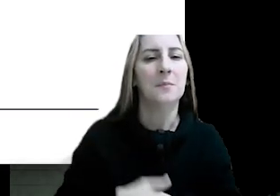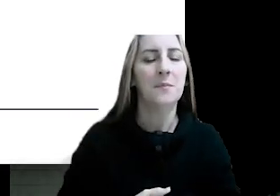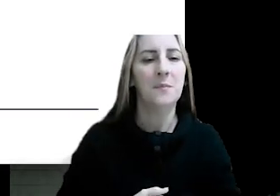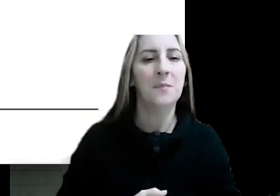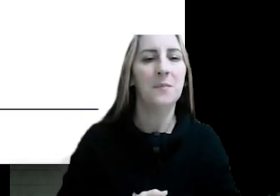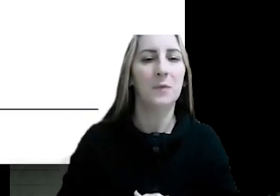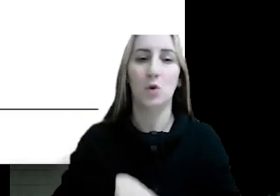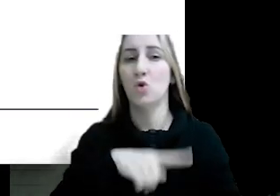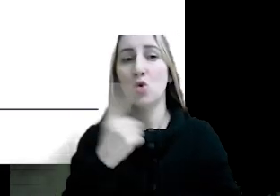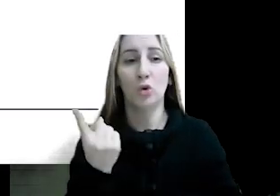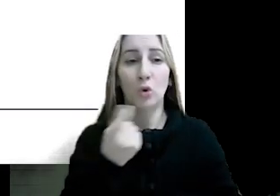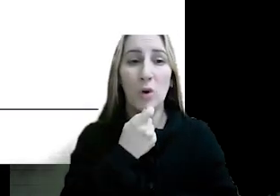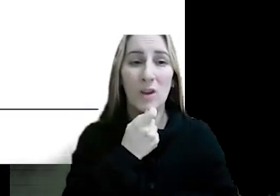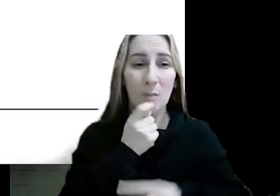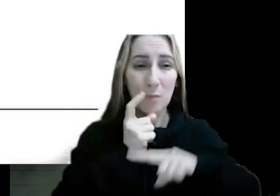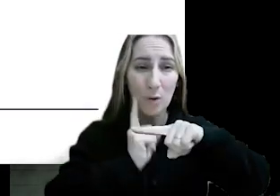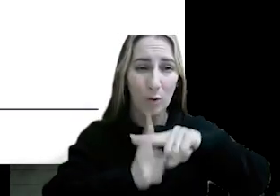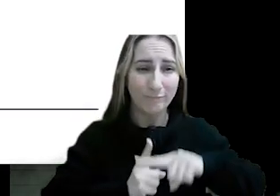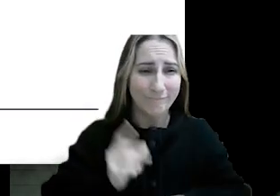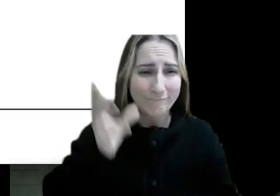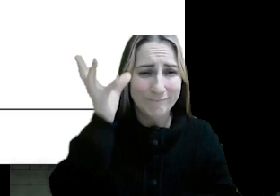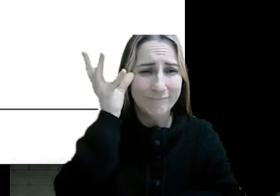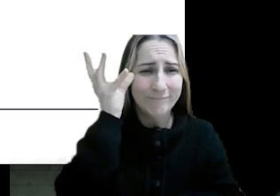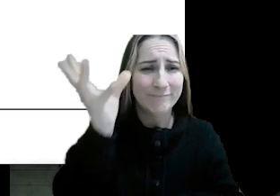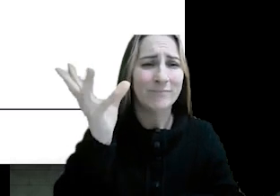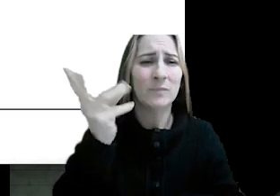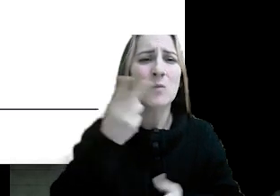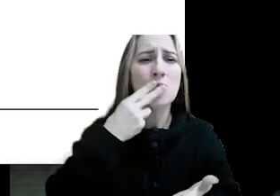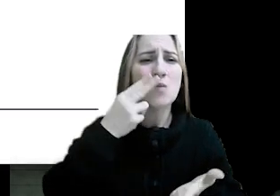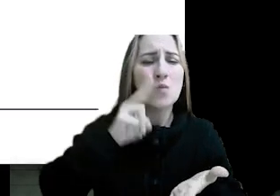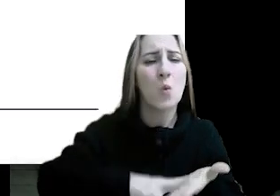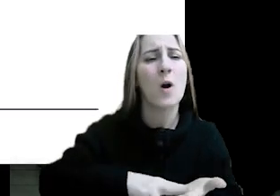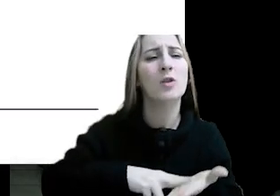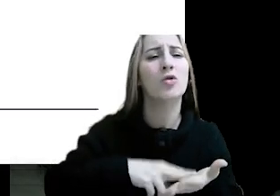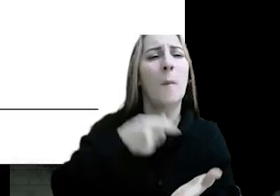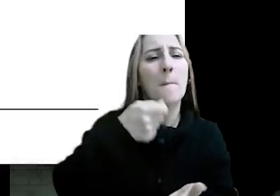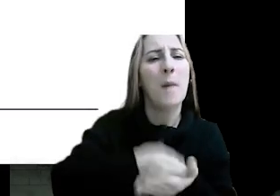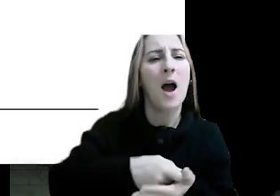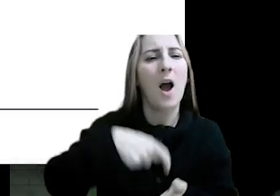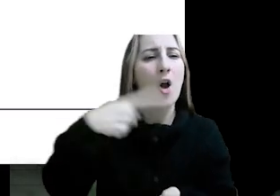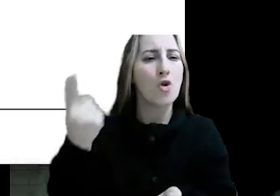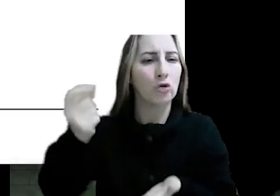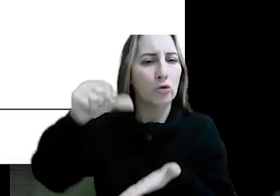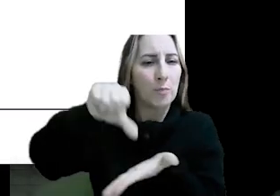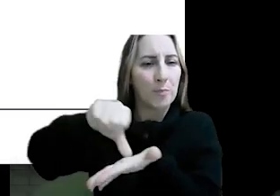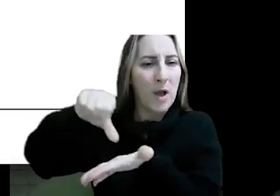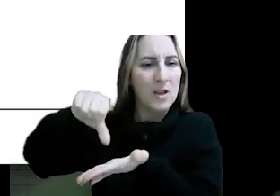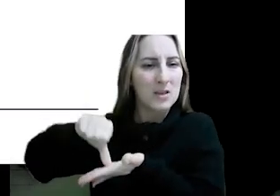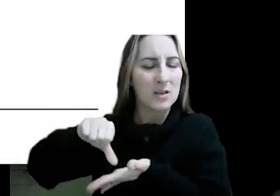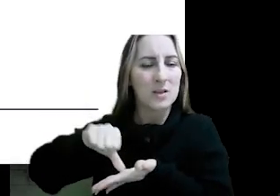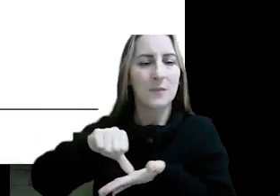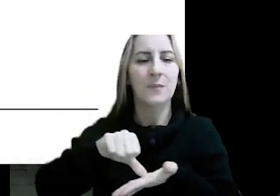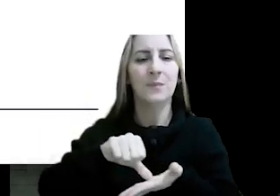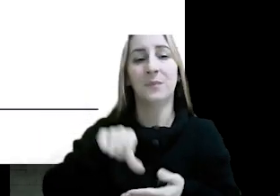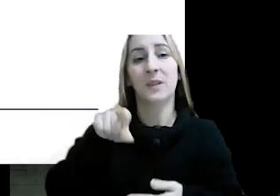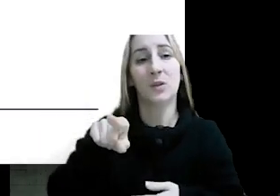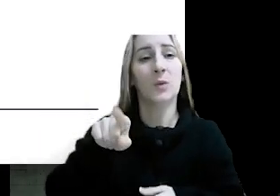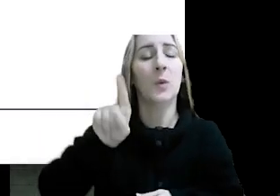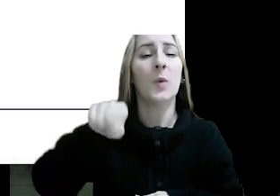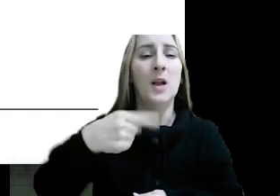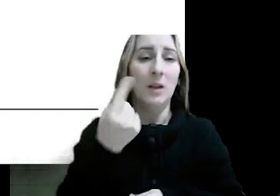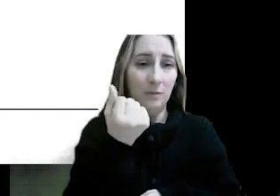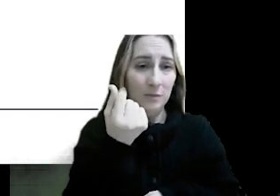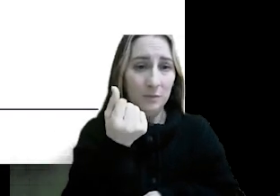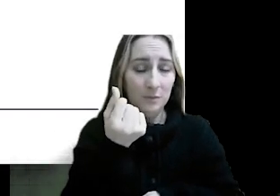otro ejemplo, el cómputo en demasía de impuestos análogos pagados en el exterior. Si bien en este caso no me va a generar un